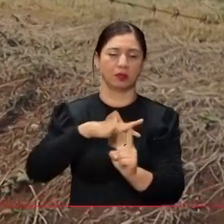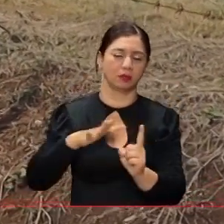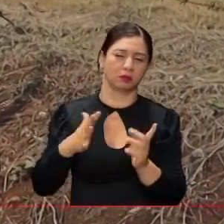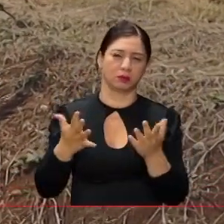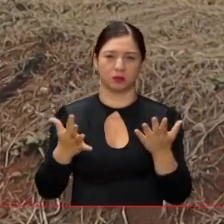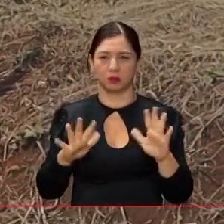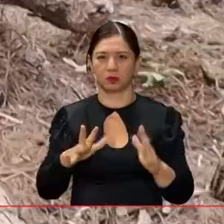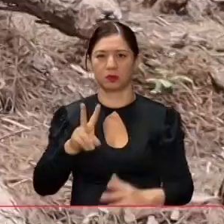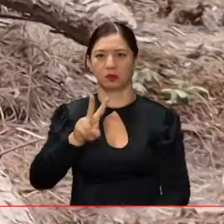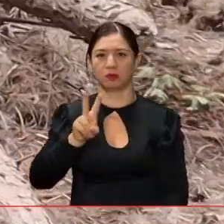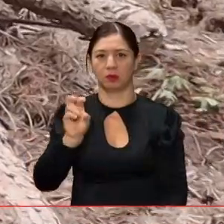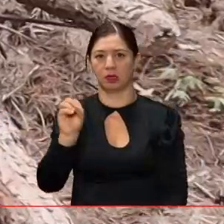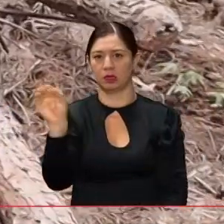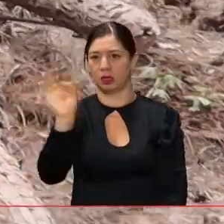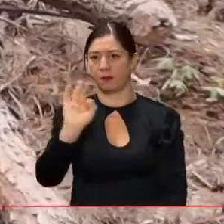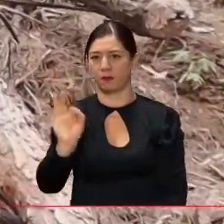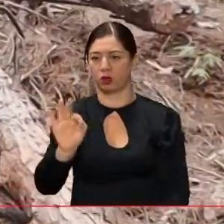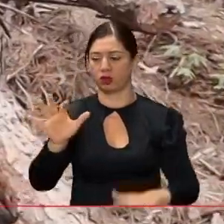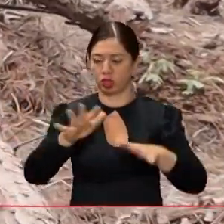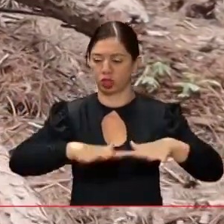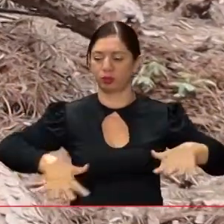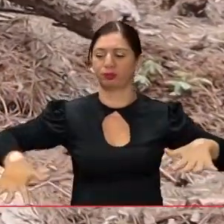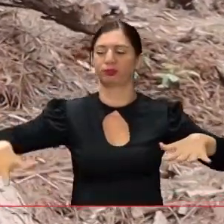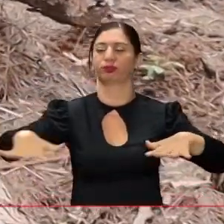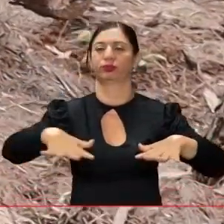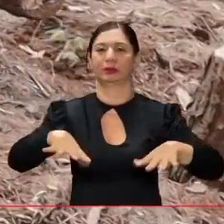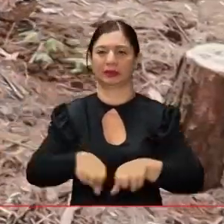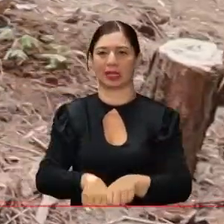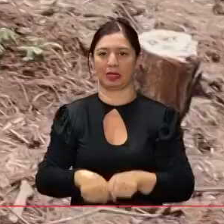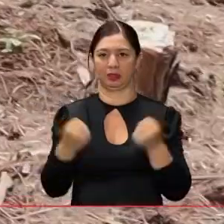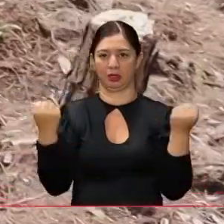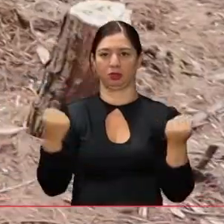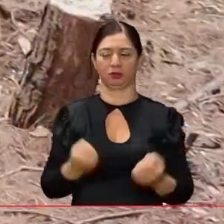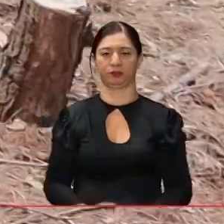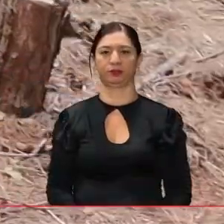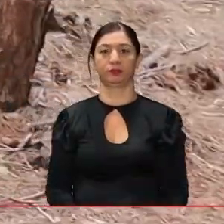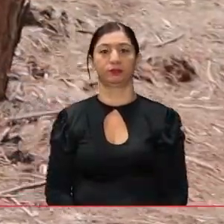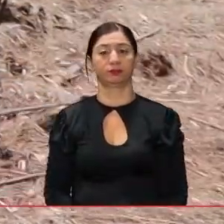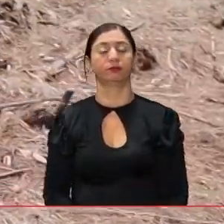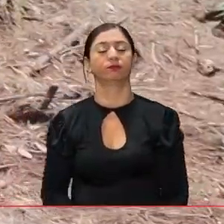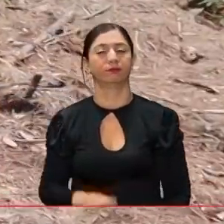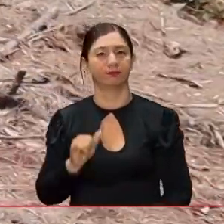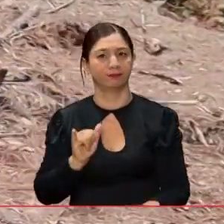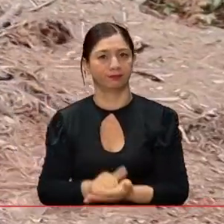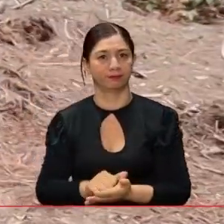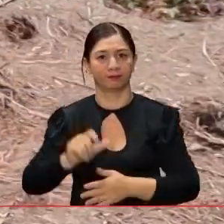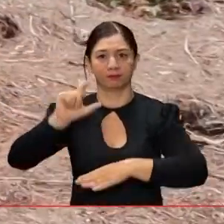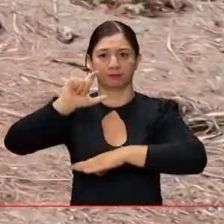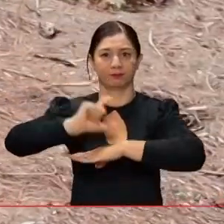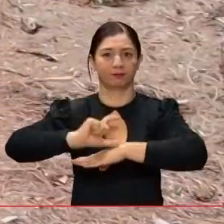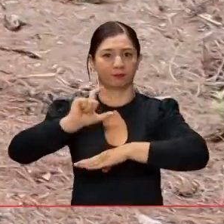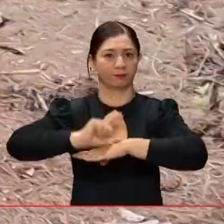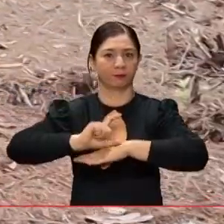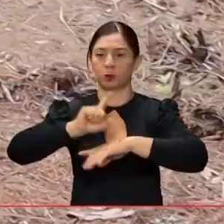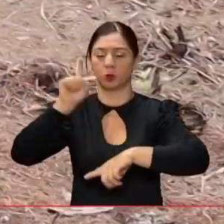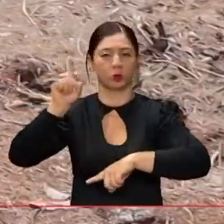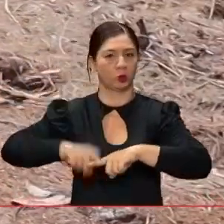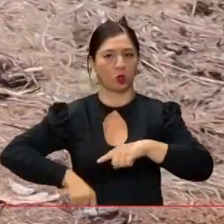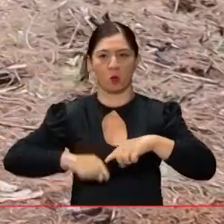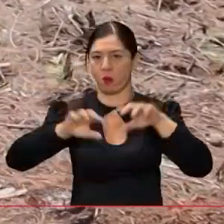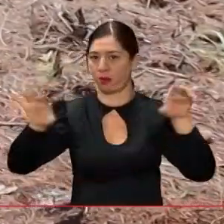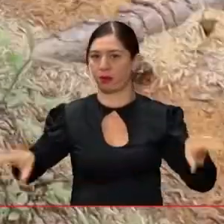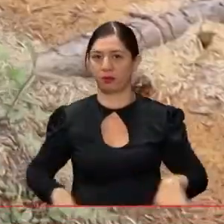un 21% de las hectáreas. Y eso ha generado de que la escuela como tal no pueda realizar